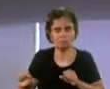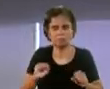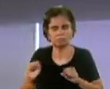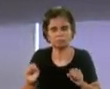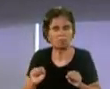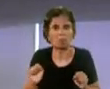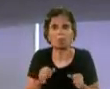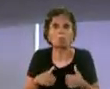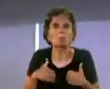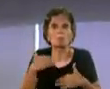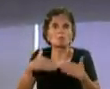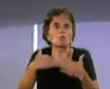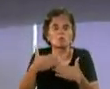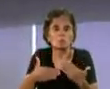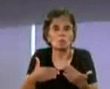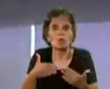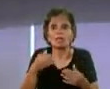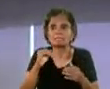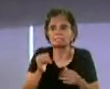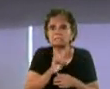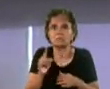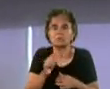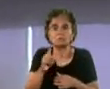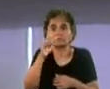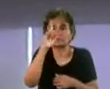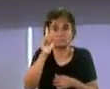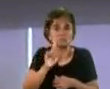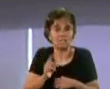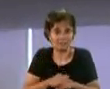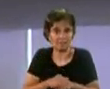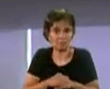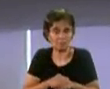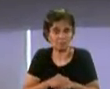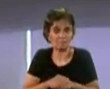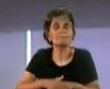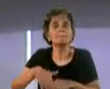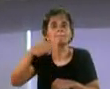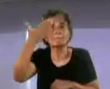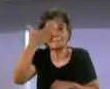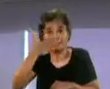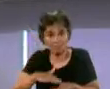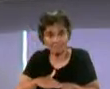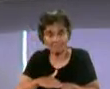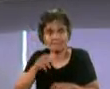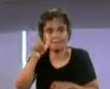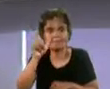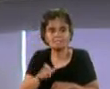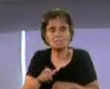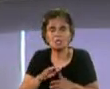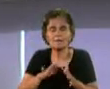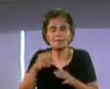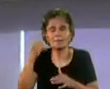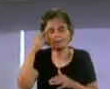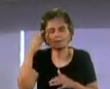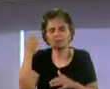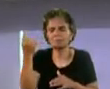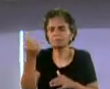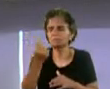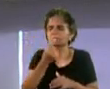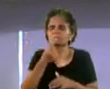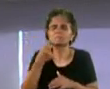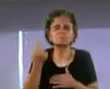seguir convulsionando. Por lo general después tienen algo que se llama el estatus, donde él queda con cierta inconsciencia, no sabe lo que le